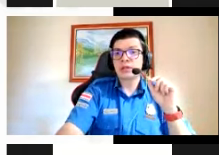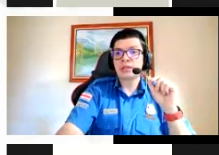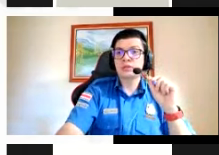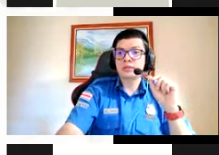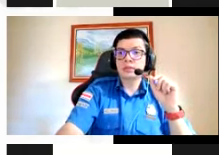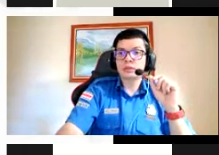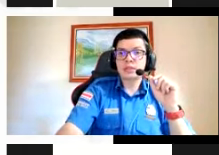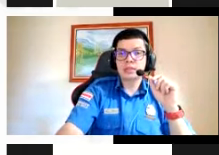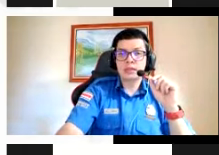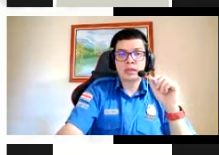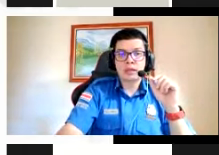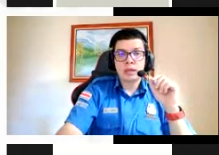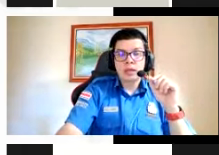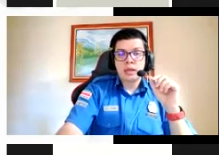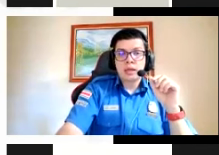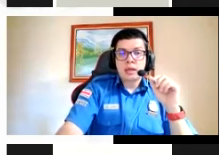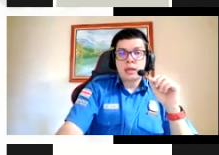de la redacción de esta noticia.